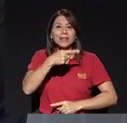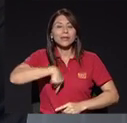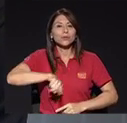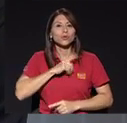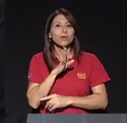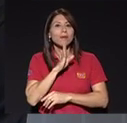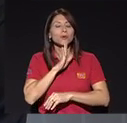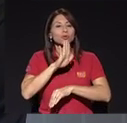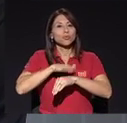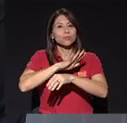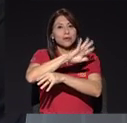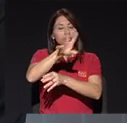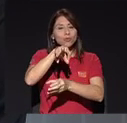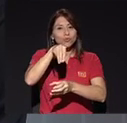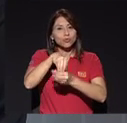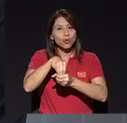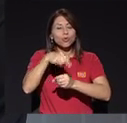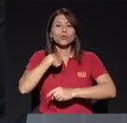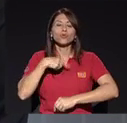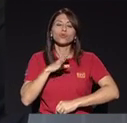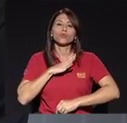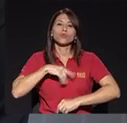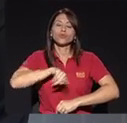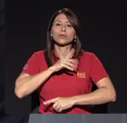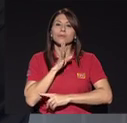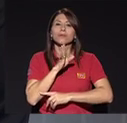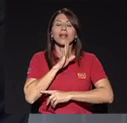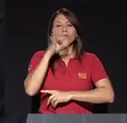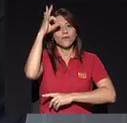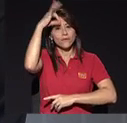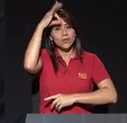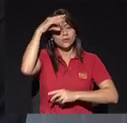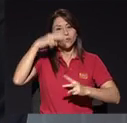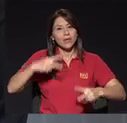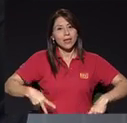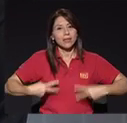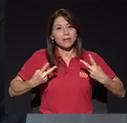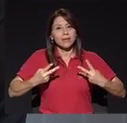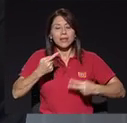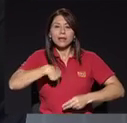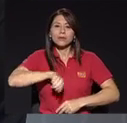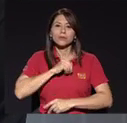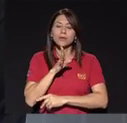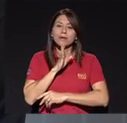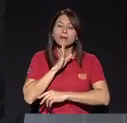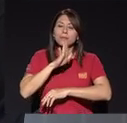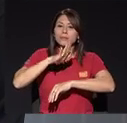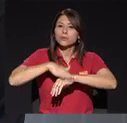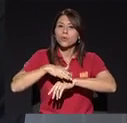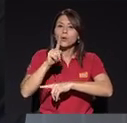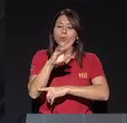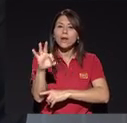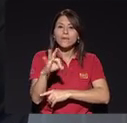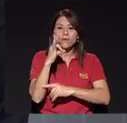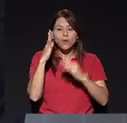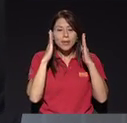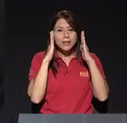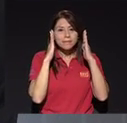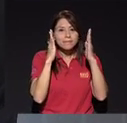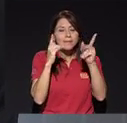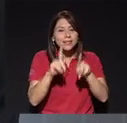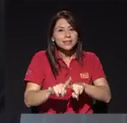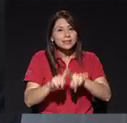de inclusión estamos hablando de una filosofía de vida, estamos hablando de una forma de abordar las